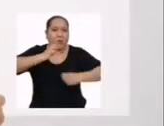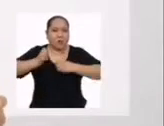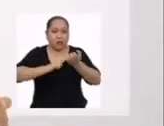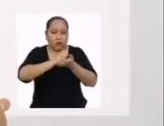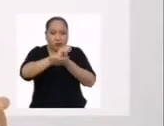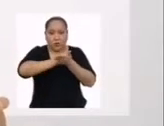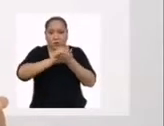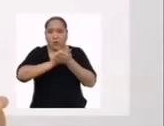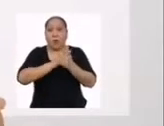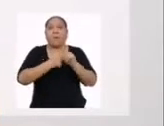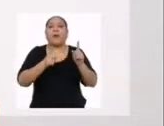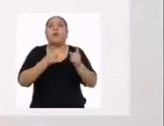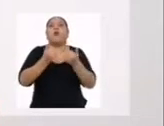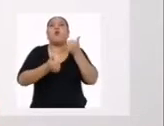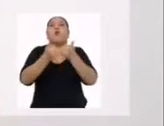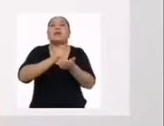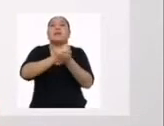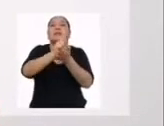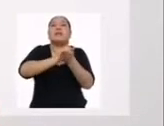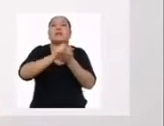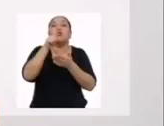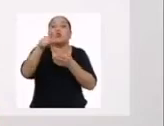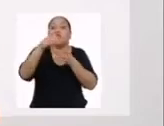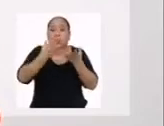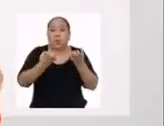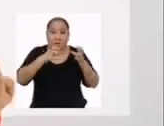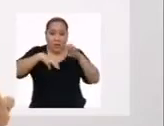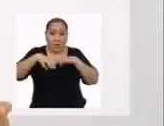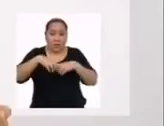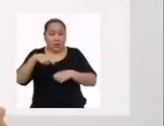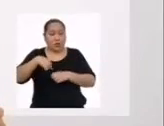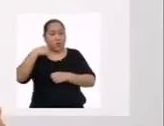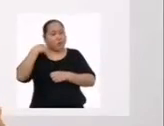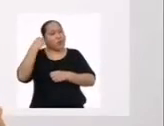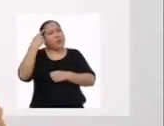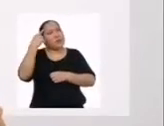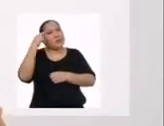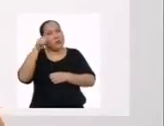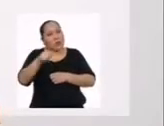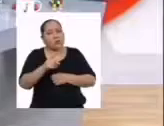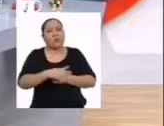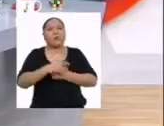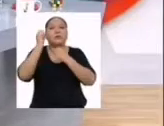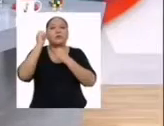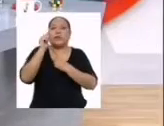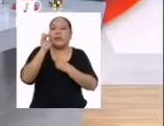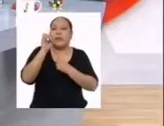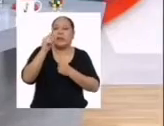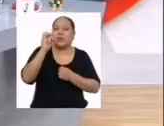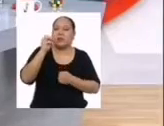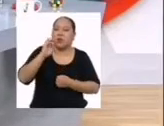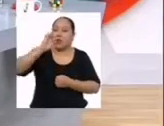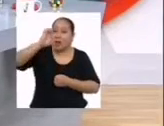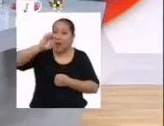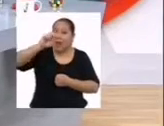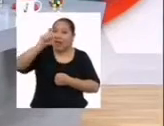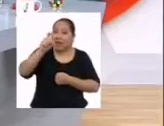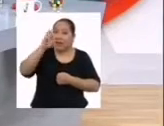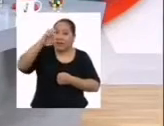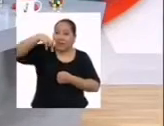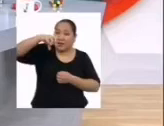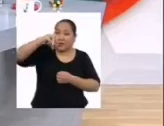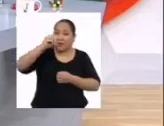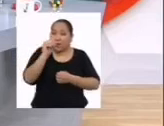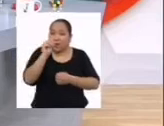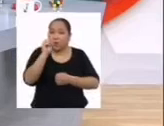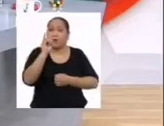tipo de texto quieres hacer? Y lo que entiendo es que quisieras que tu texto sea expositivo, ¿no? Sí, quisiera que me ayude a enfocarme